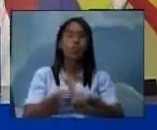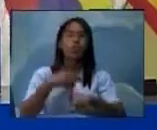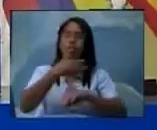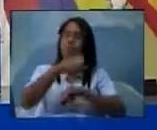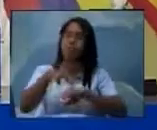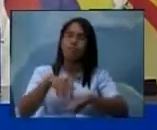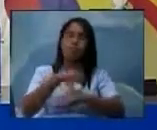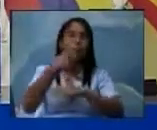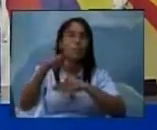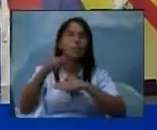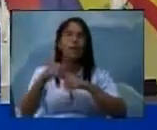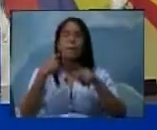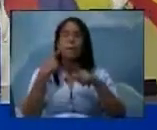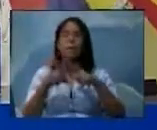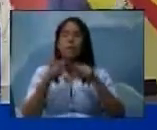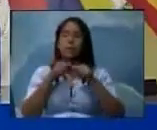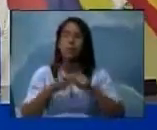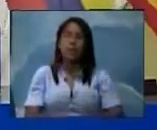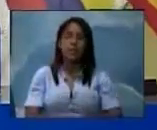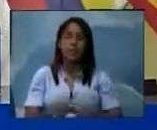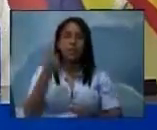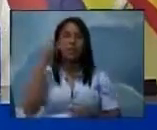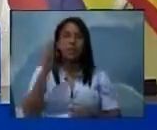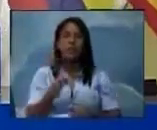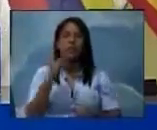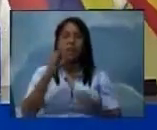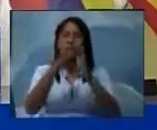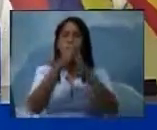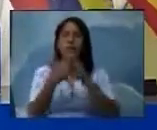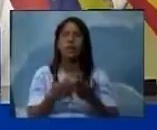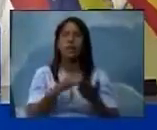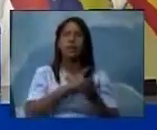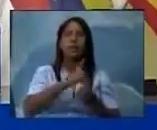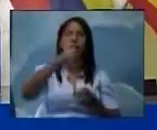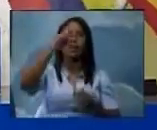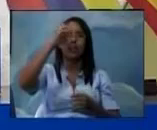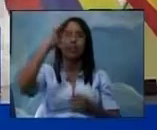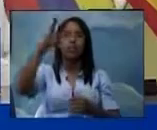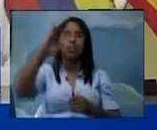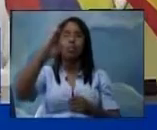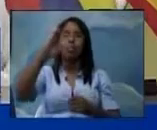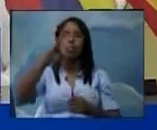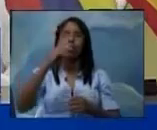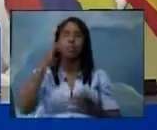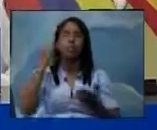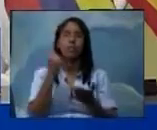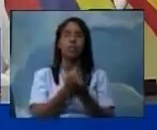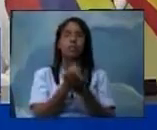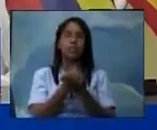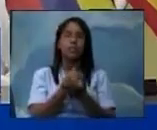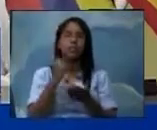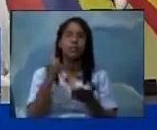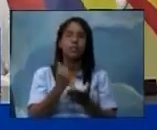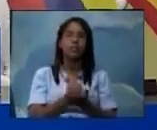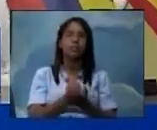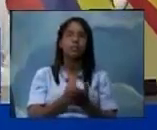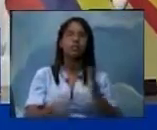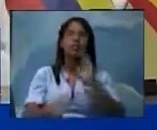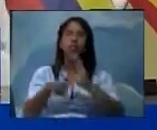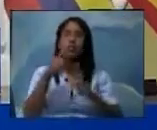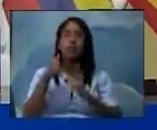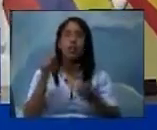tiempos, pero permanece para siempre la palabra del Creador. Amén. Mas